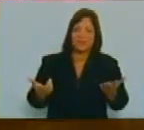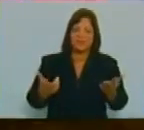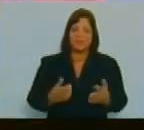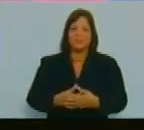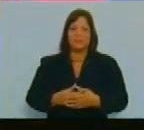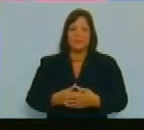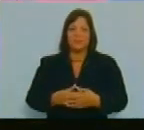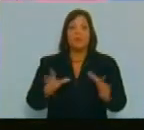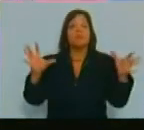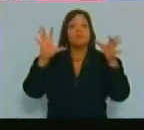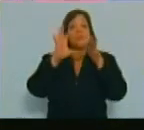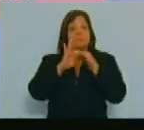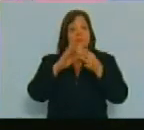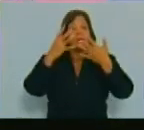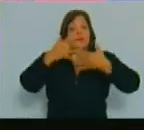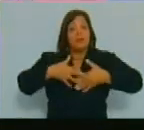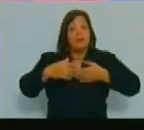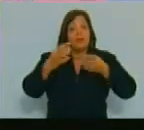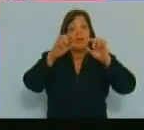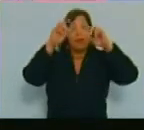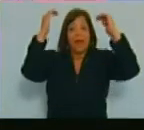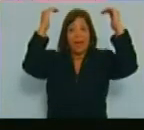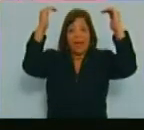lleva un conjunto de componentes